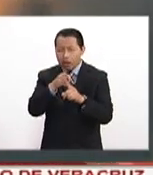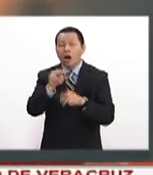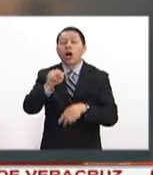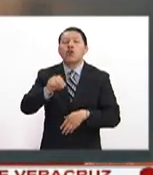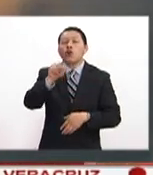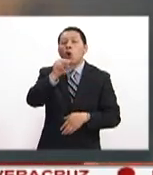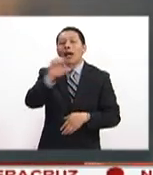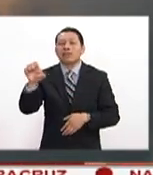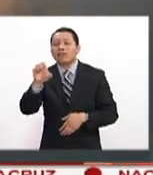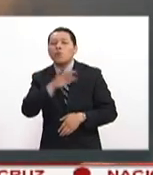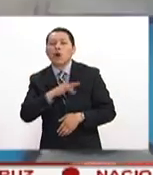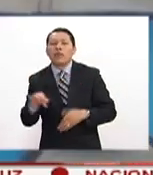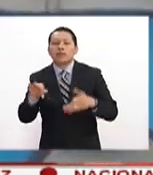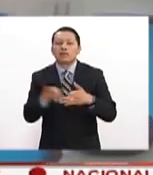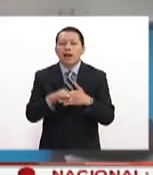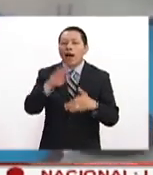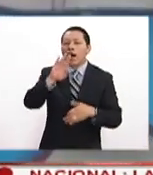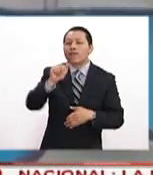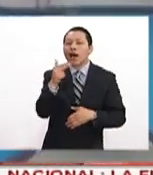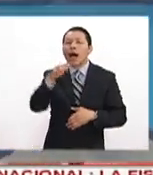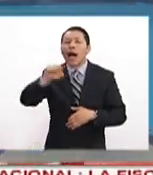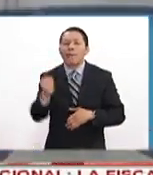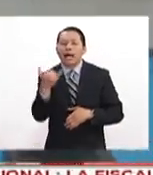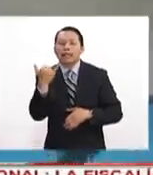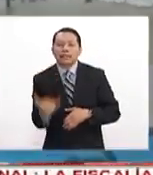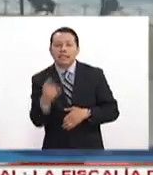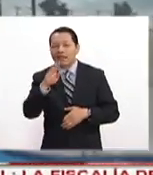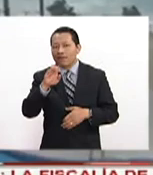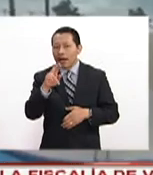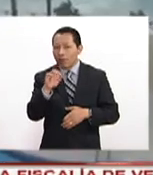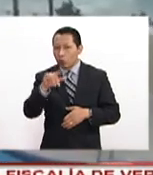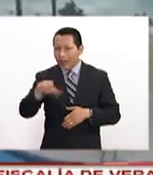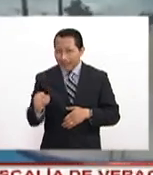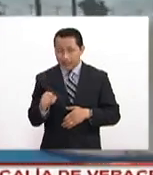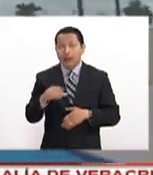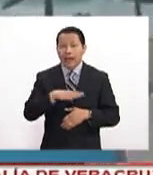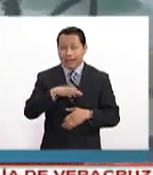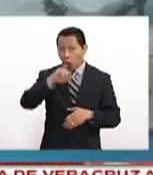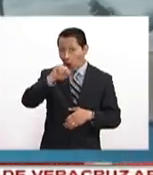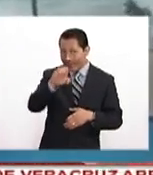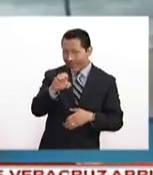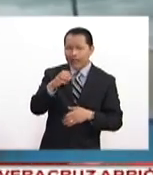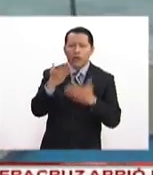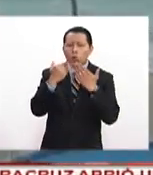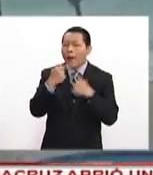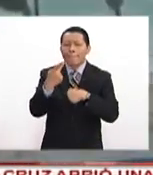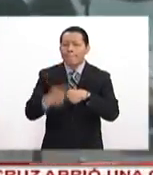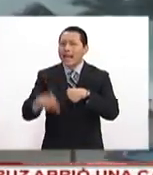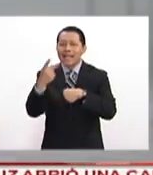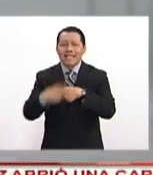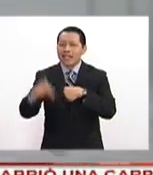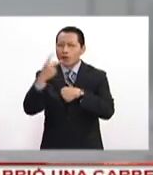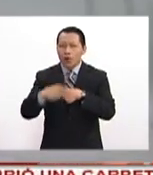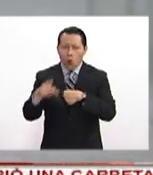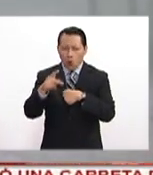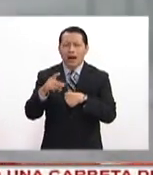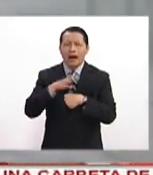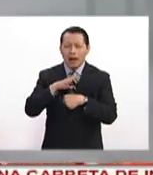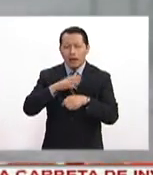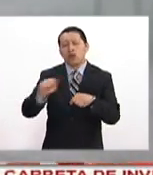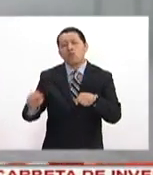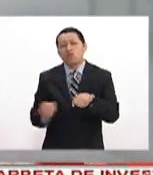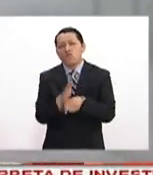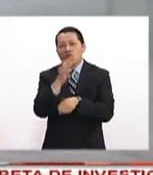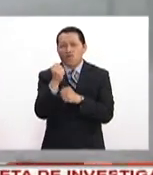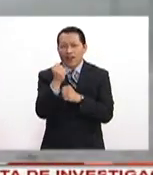noroeste para situarse cerca de las Bahamas y Bermudas. Por el momento, José no supone mayor peligro que los fuertes oleajes en